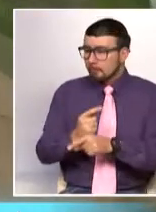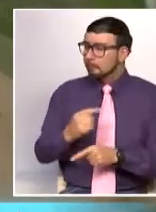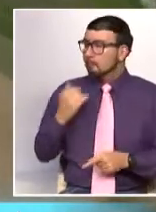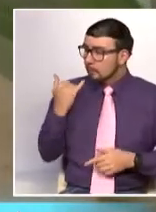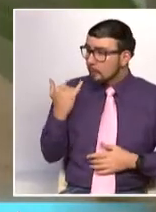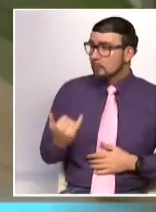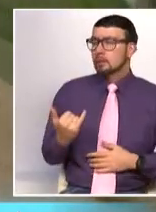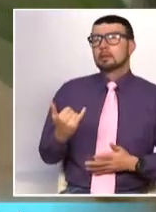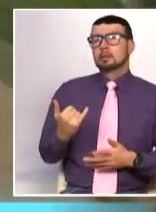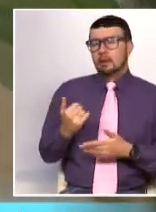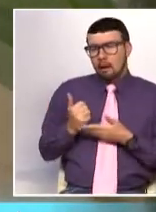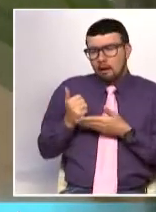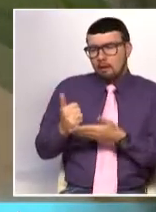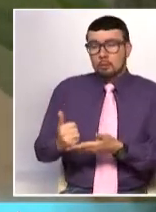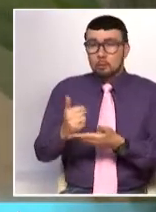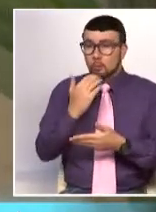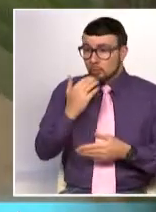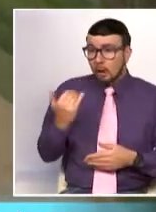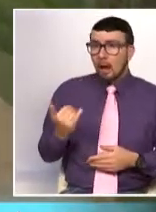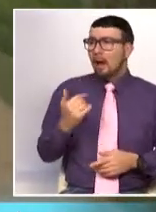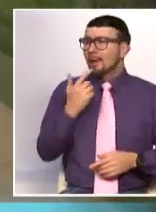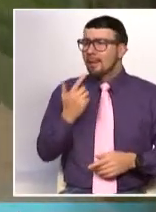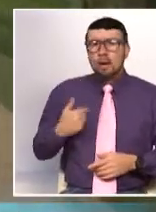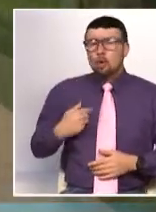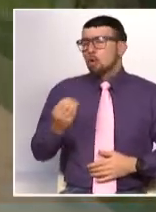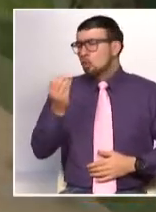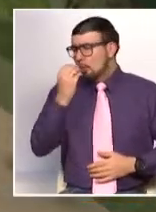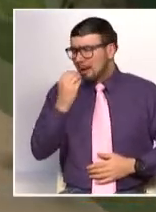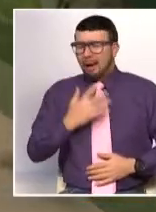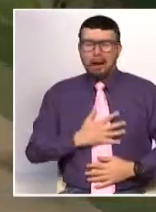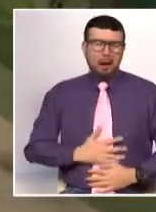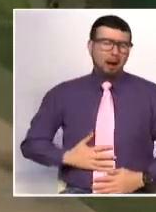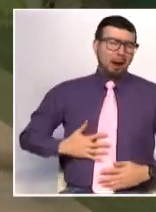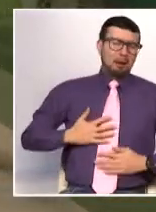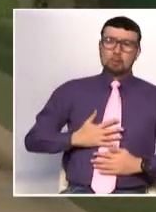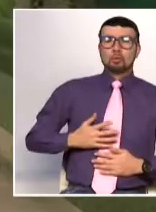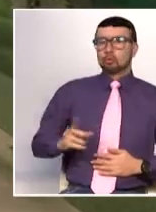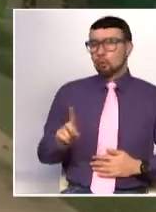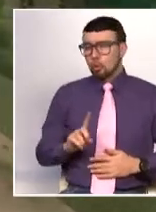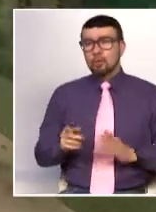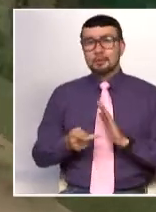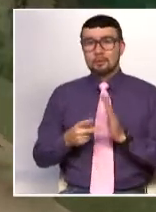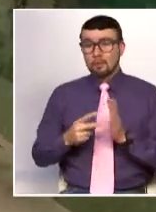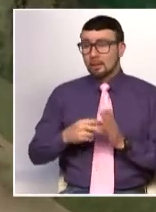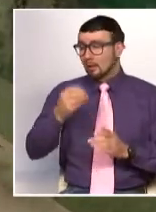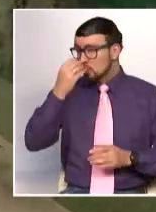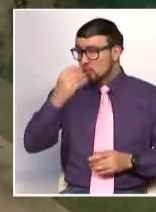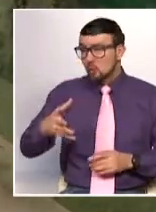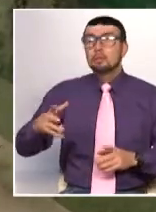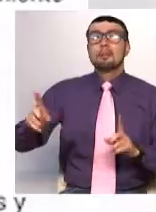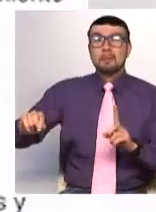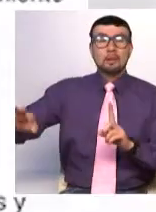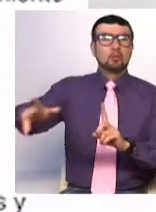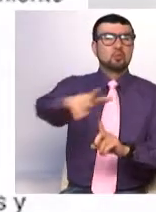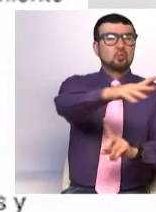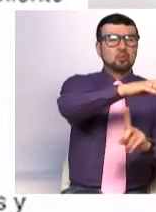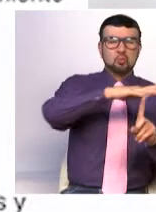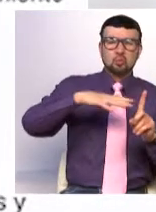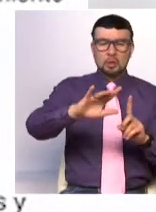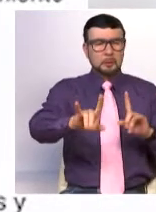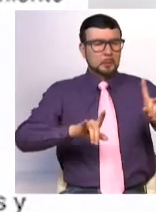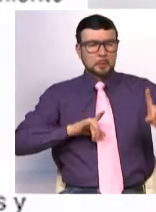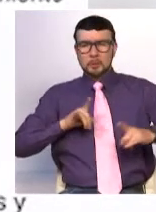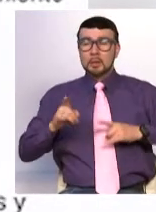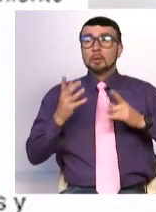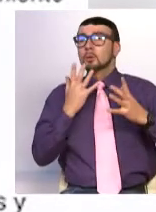y no la intoxicación de que me comía esto y me cayó mal no es la contaminación medioambiental es el estrés la ansiedad